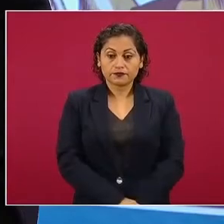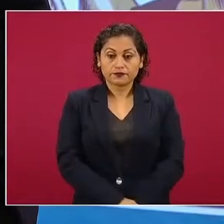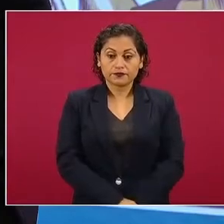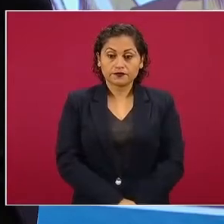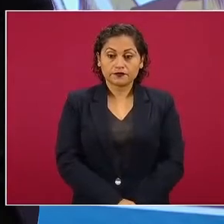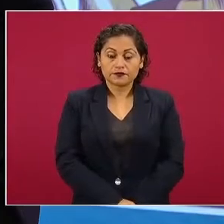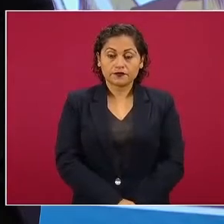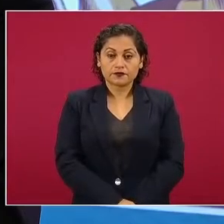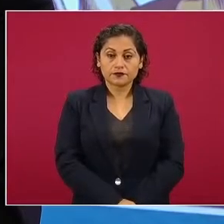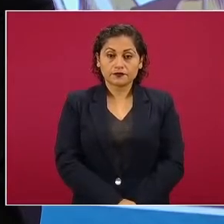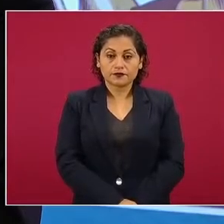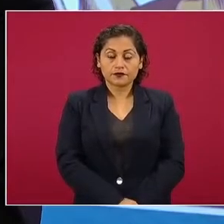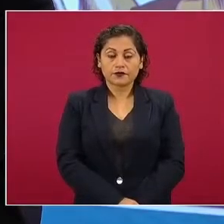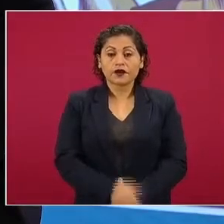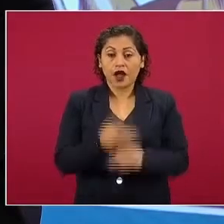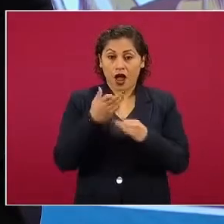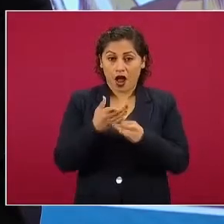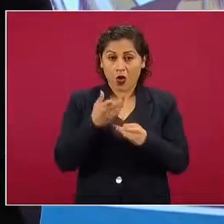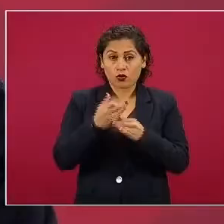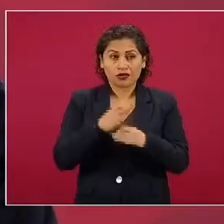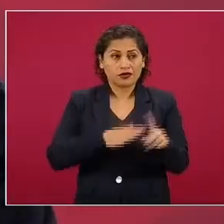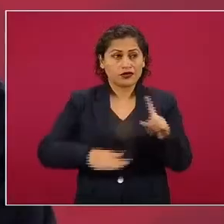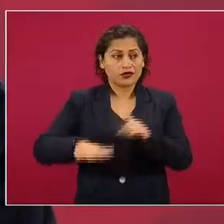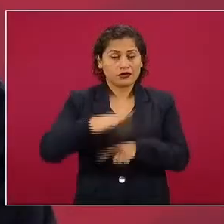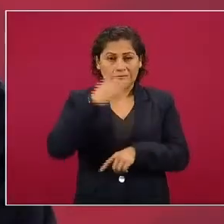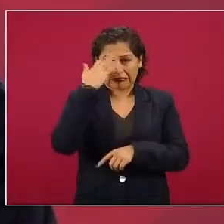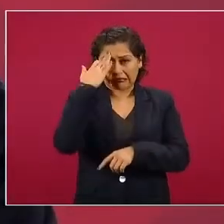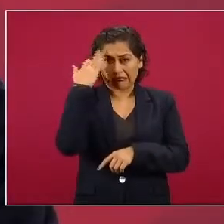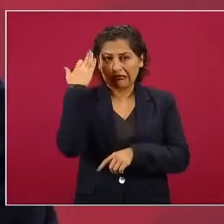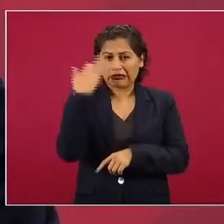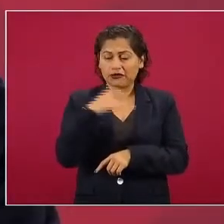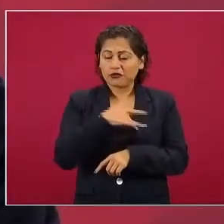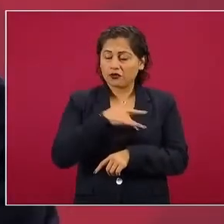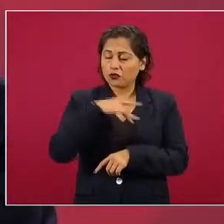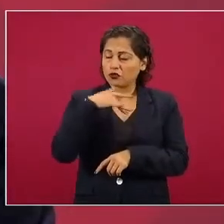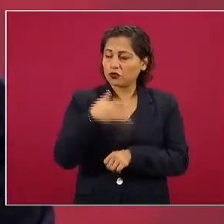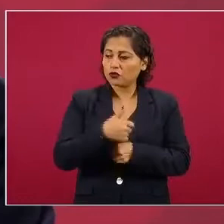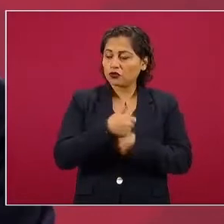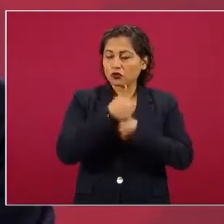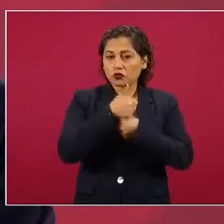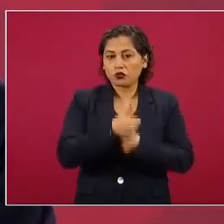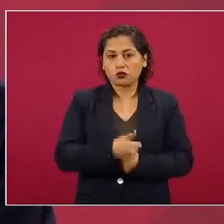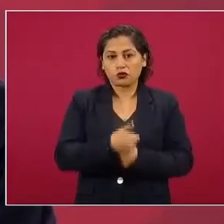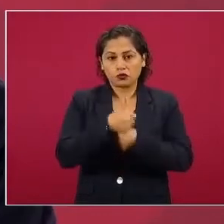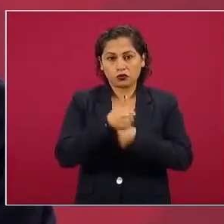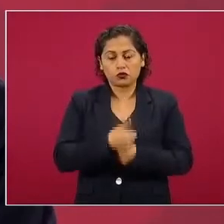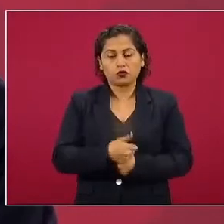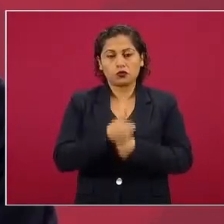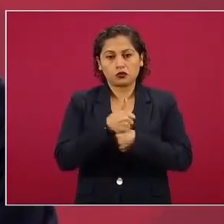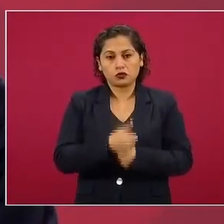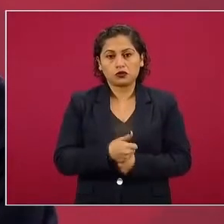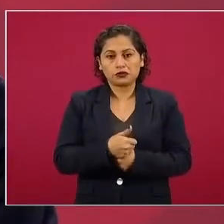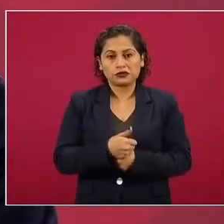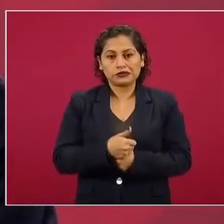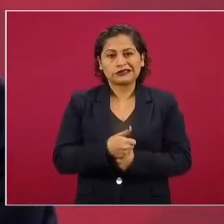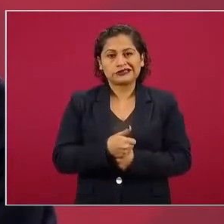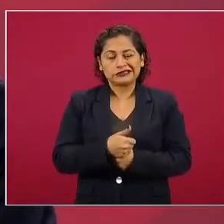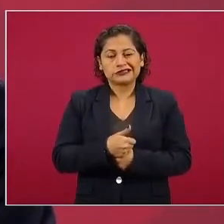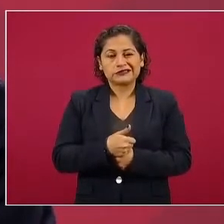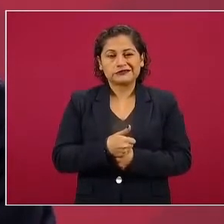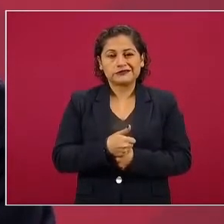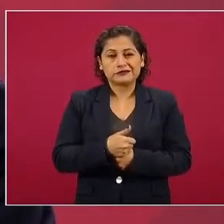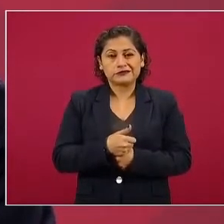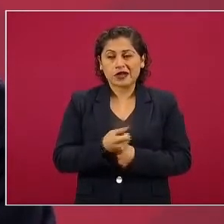situación, esta circunstancia de dolor, se viva una temporada de